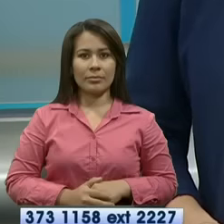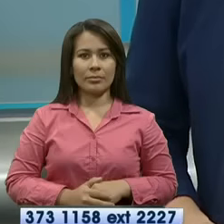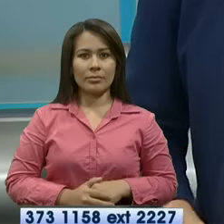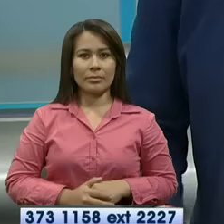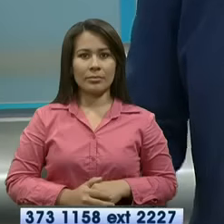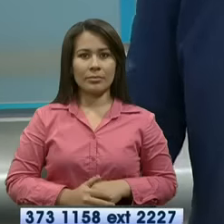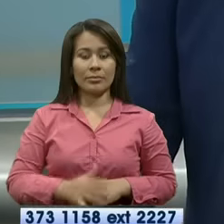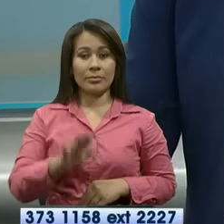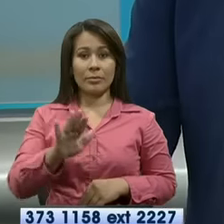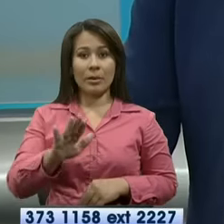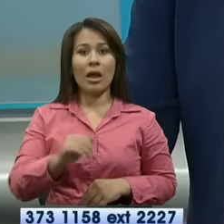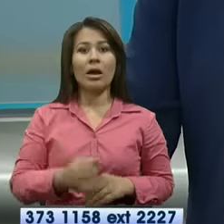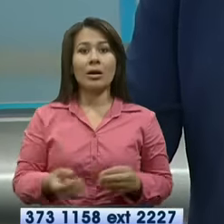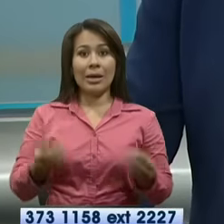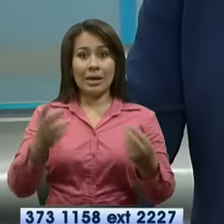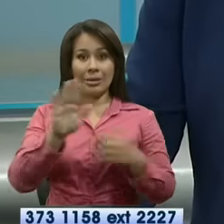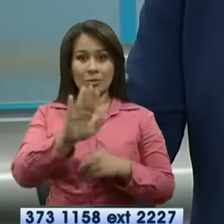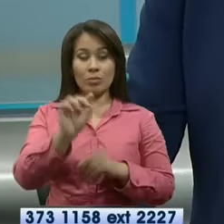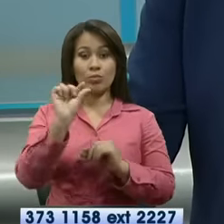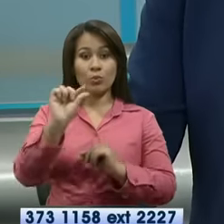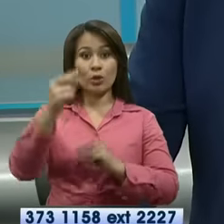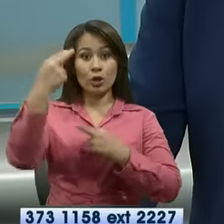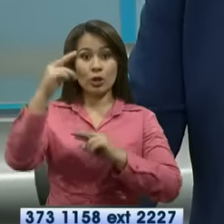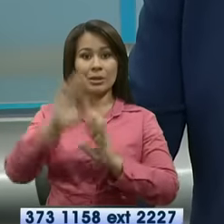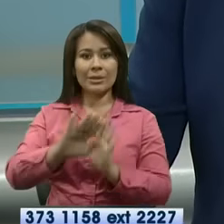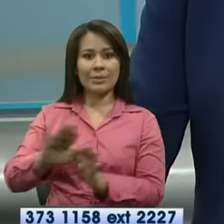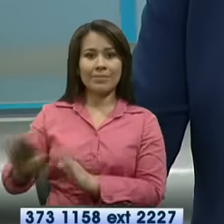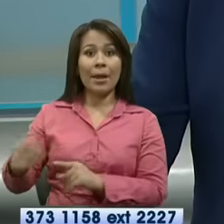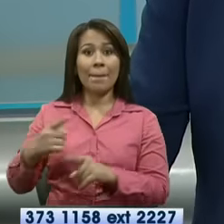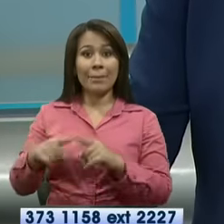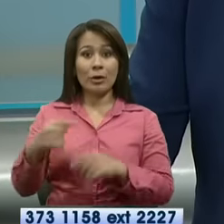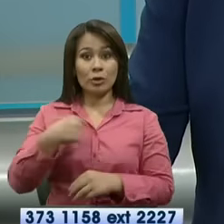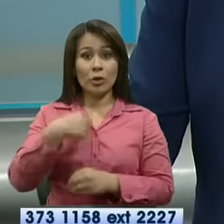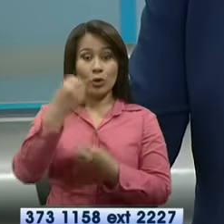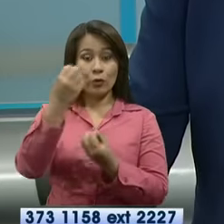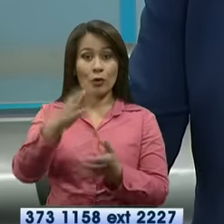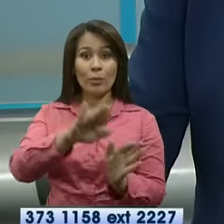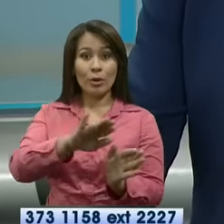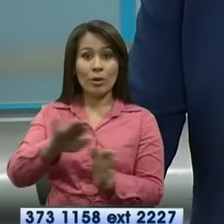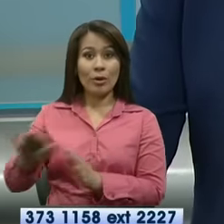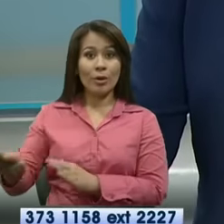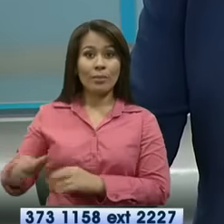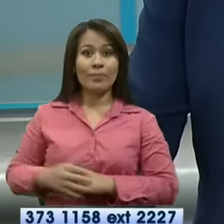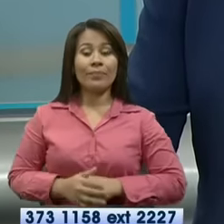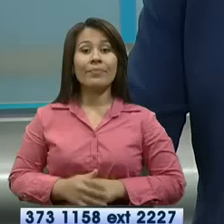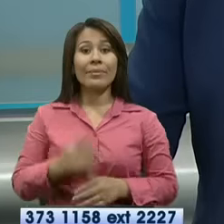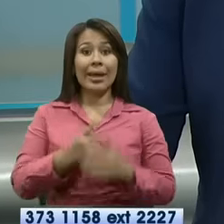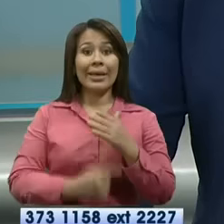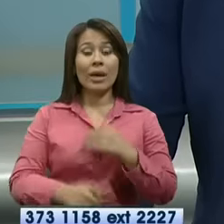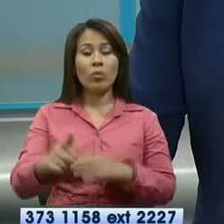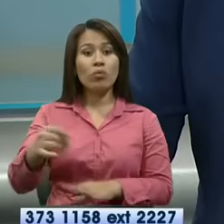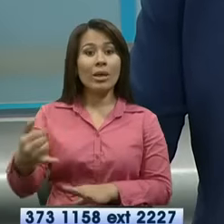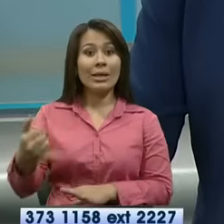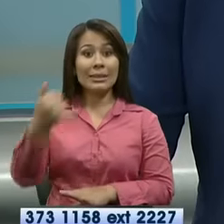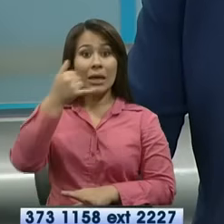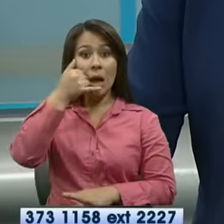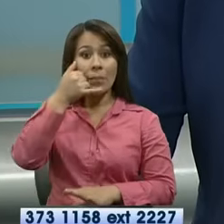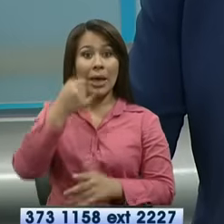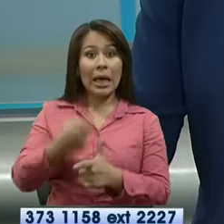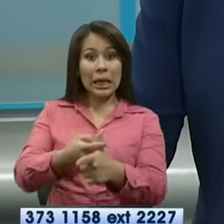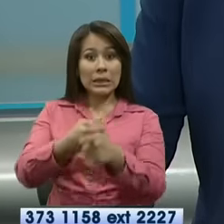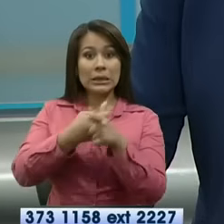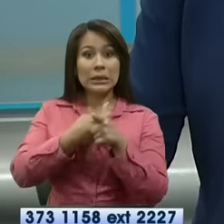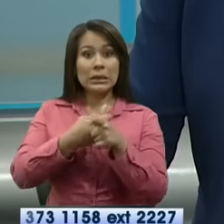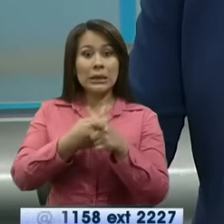Se encuentra en desarrollo esta noticia, amigos televidentes. Sin embargo, les informamos, por otra parte, que una llamada al servicio de